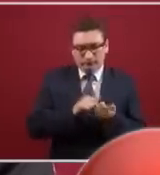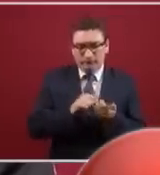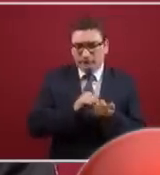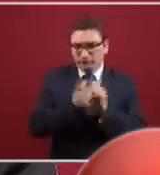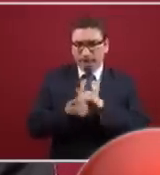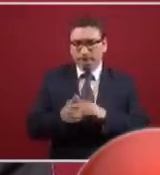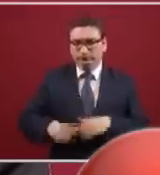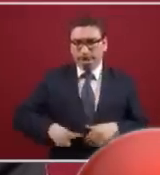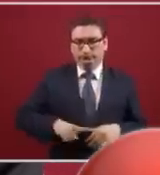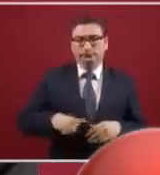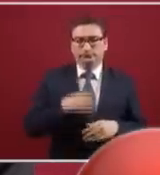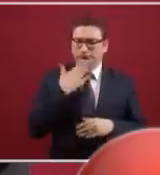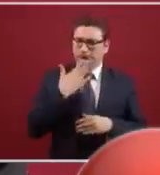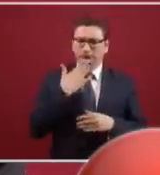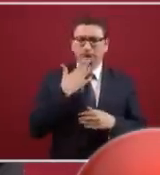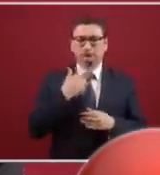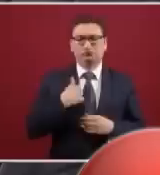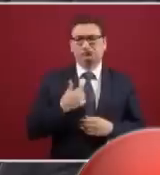Celebro